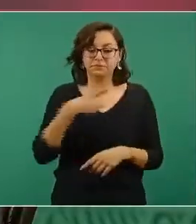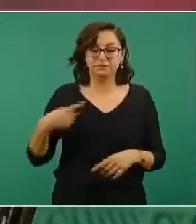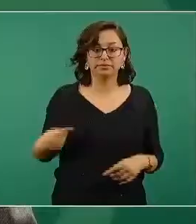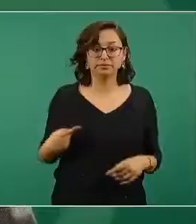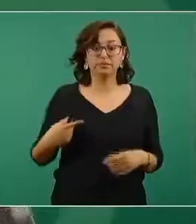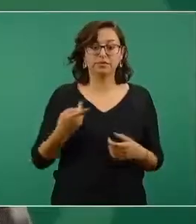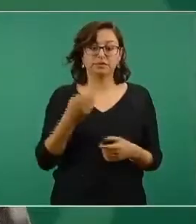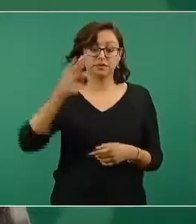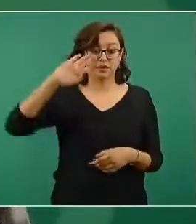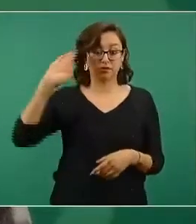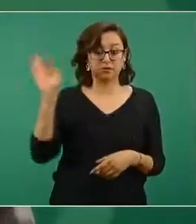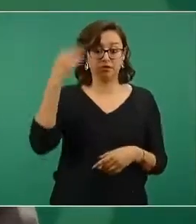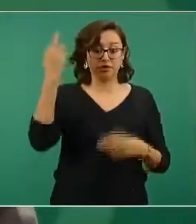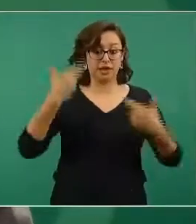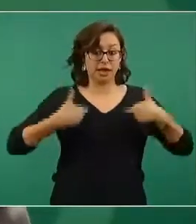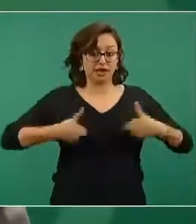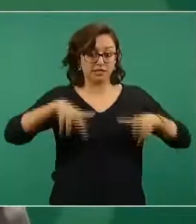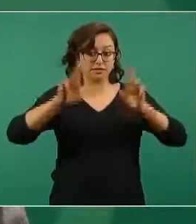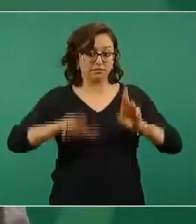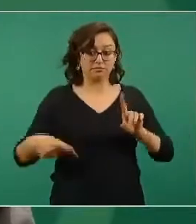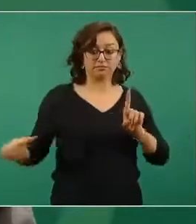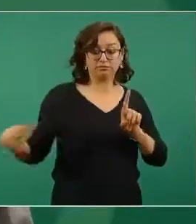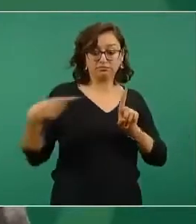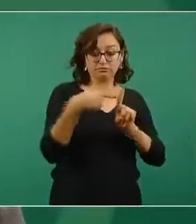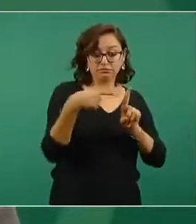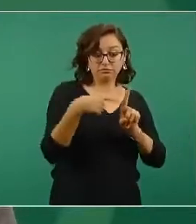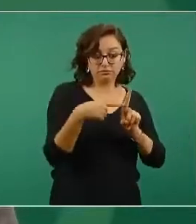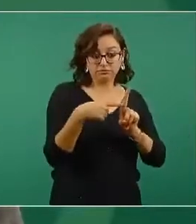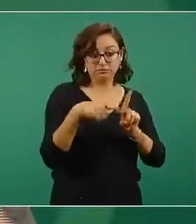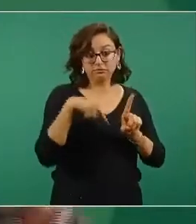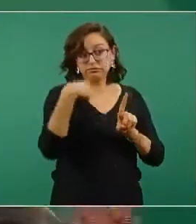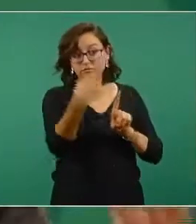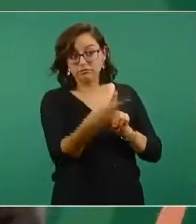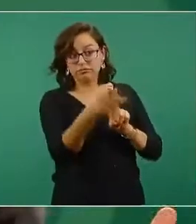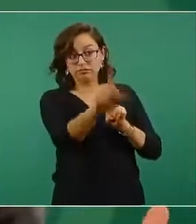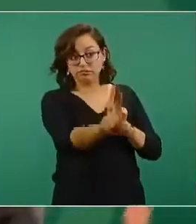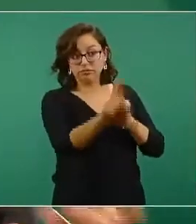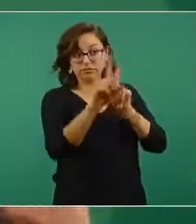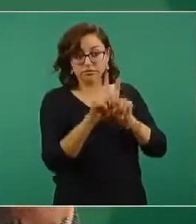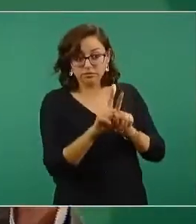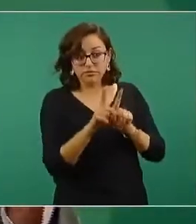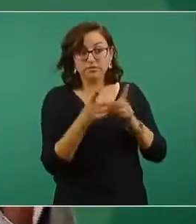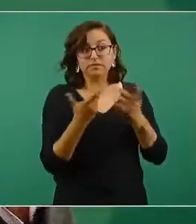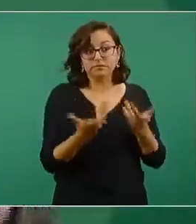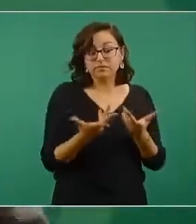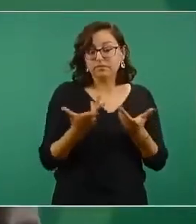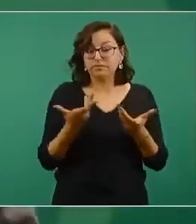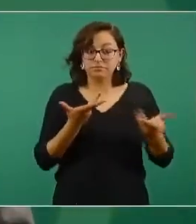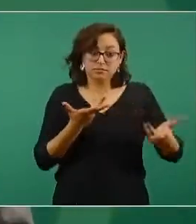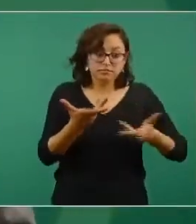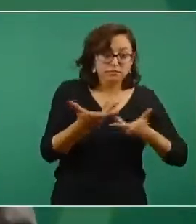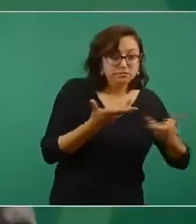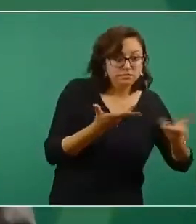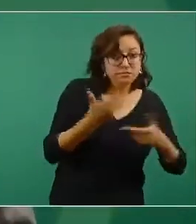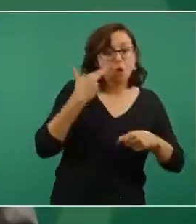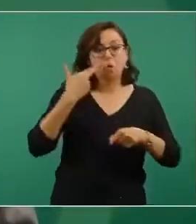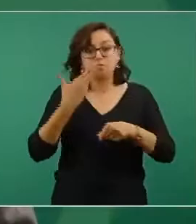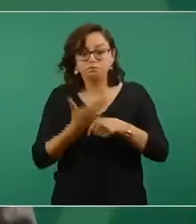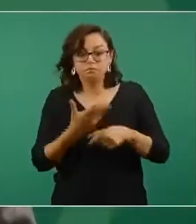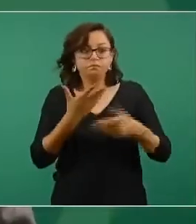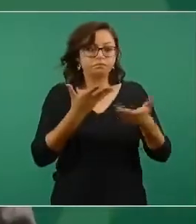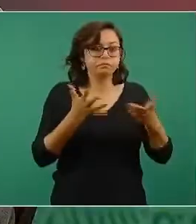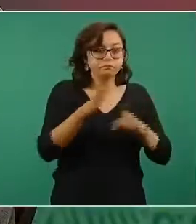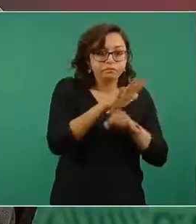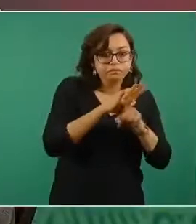leemos enlace Correcaminos, es entrar en esta conciliación entre la operación y lo técnico, pero al final la responsabilidad de llegar a